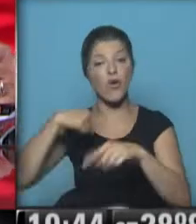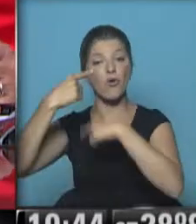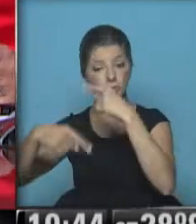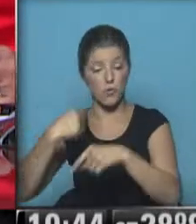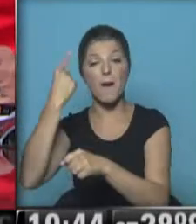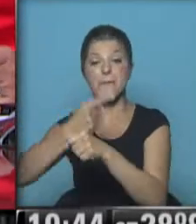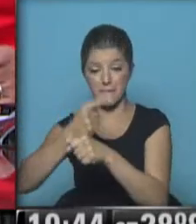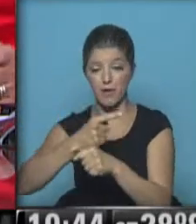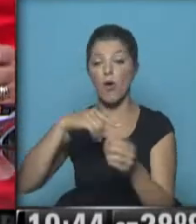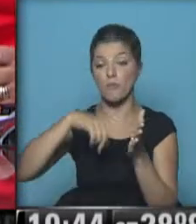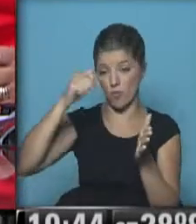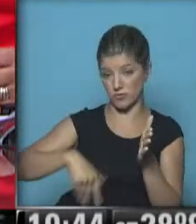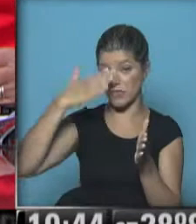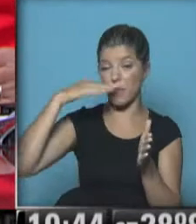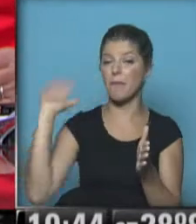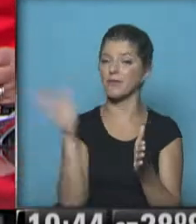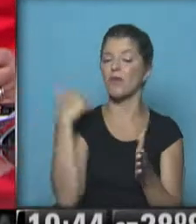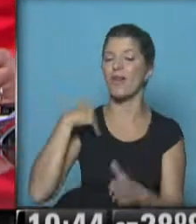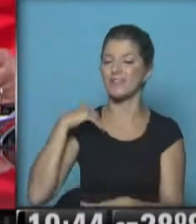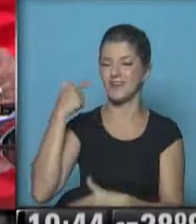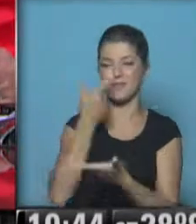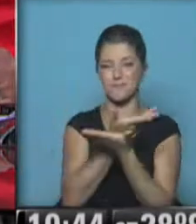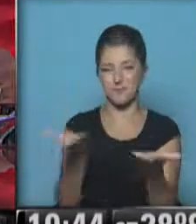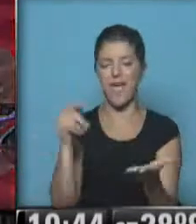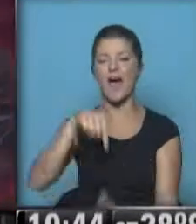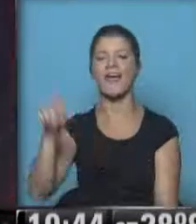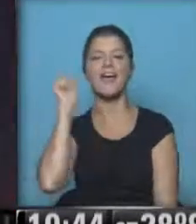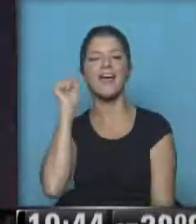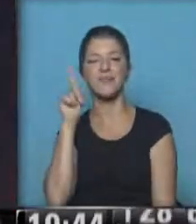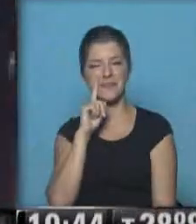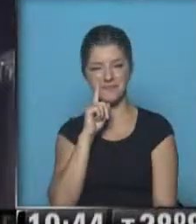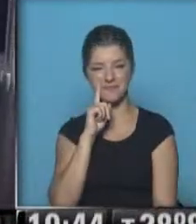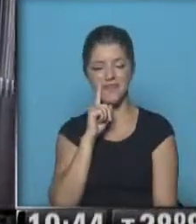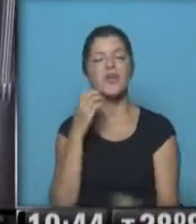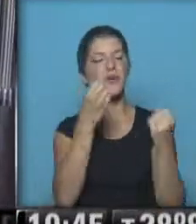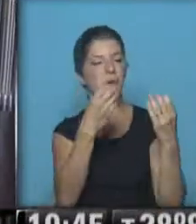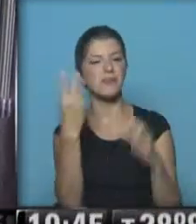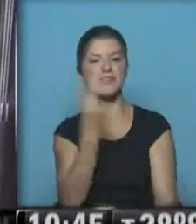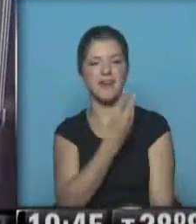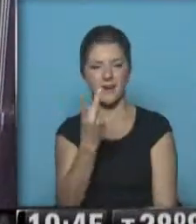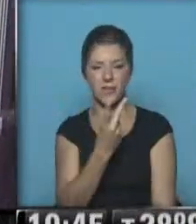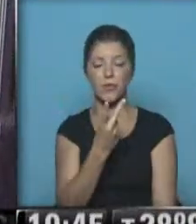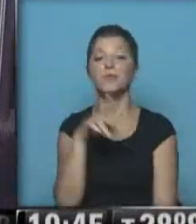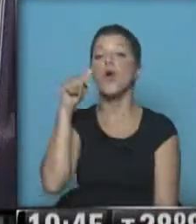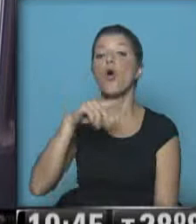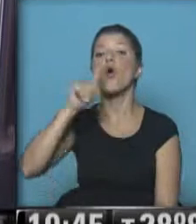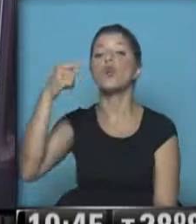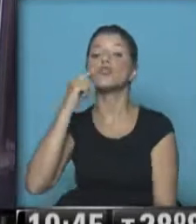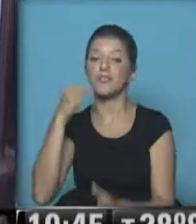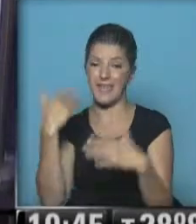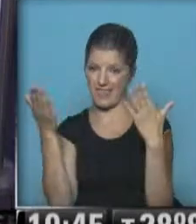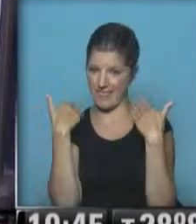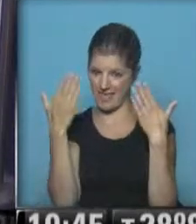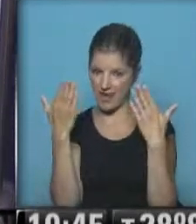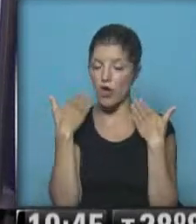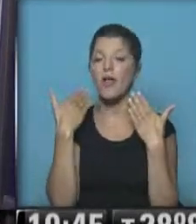principio en la ciudad luego desarrollado para todo el país está gabriela diurético que tan sencilla para los muy buenas noches y hoy tuvimos otra jornada bastante calurosa